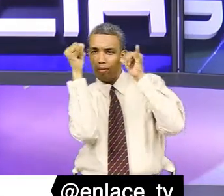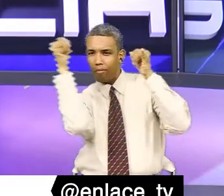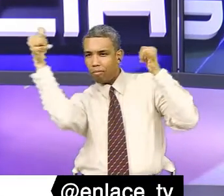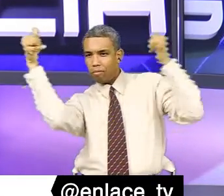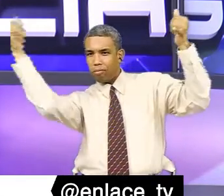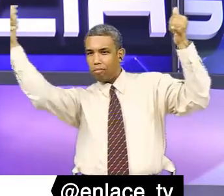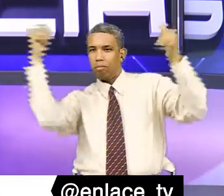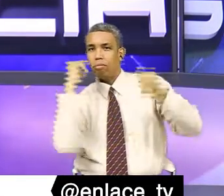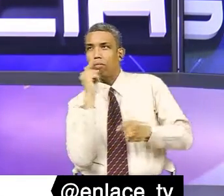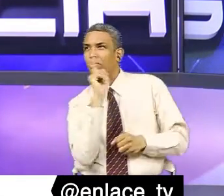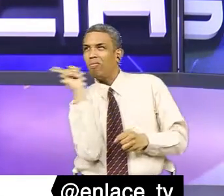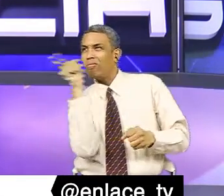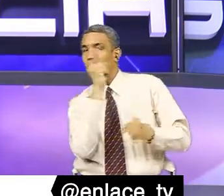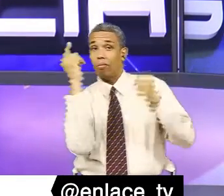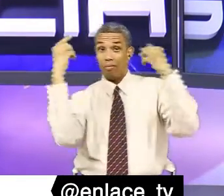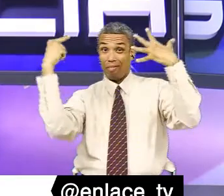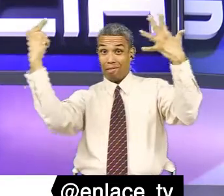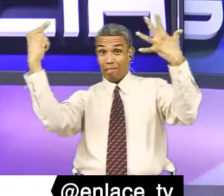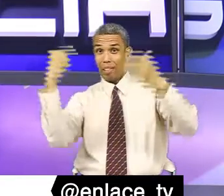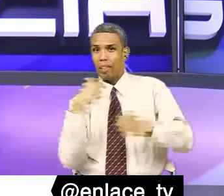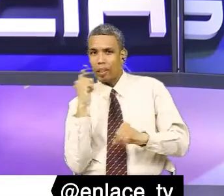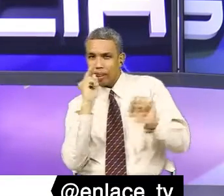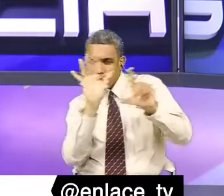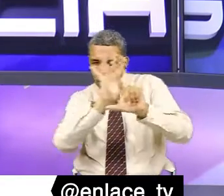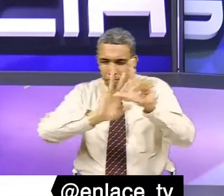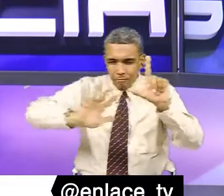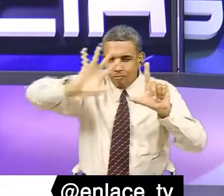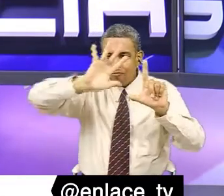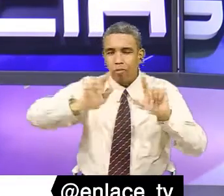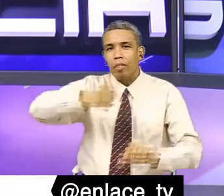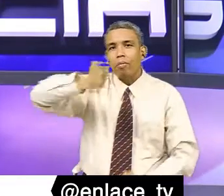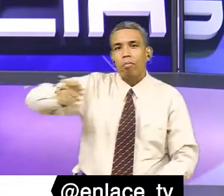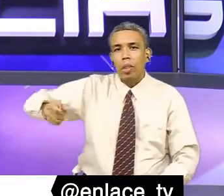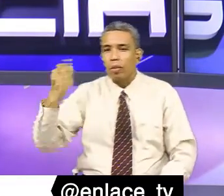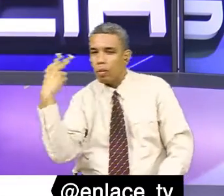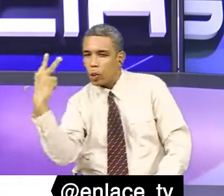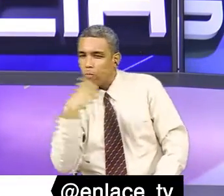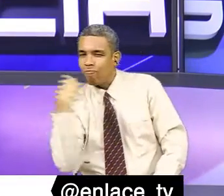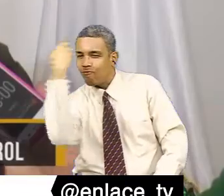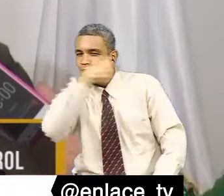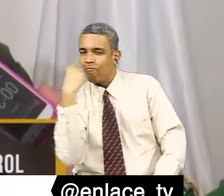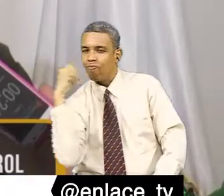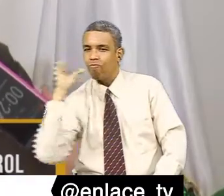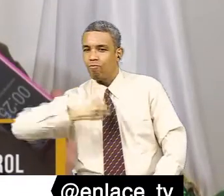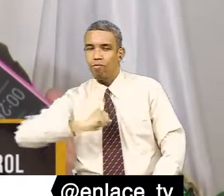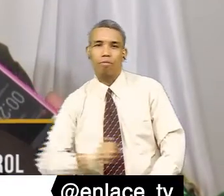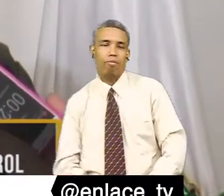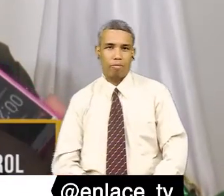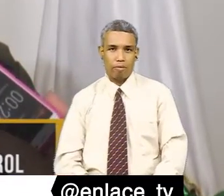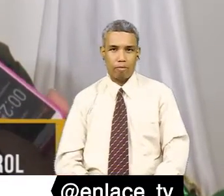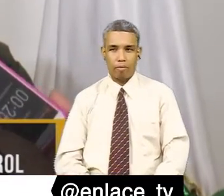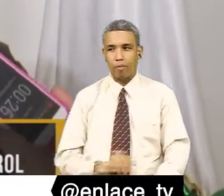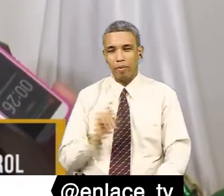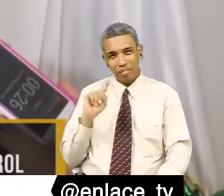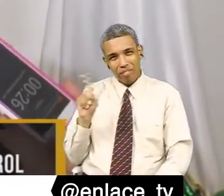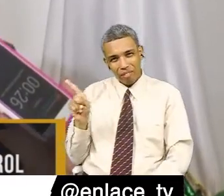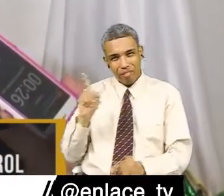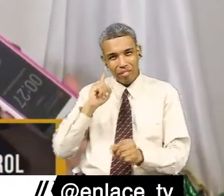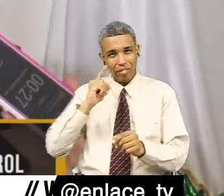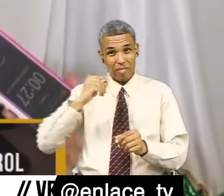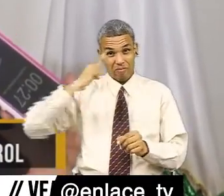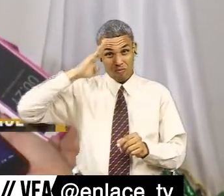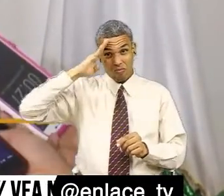seguridad donde se ven los delincuentes que participaron al parecer en este hurto. El mayor Alejandro Torres, comandante de la estación de